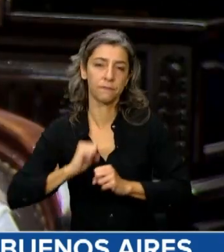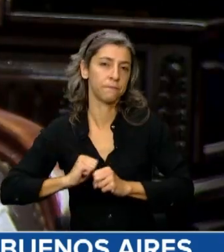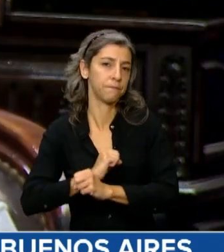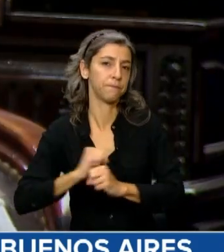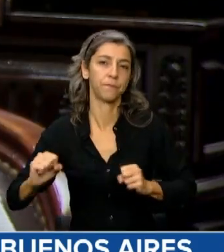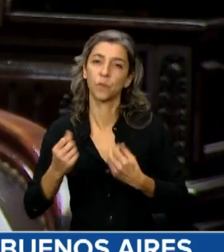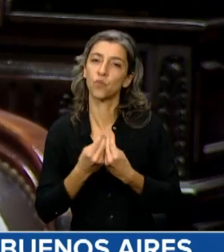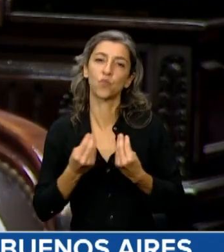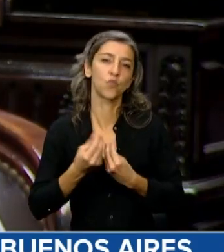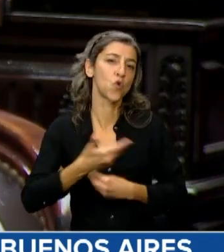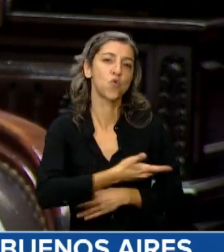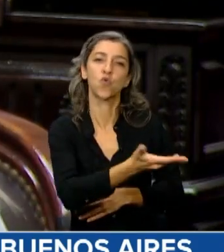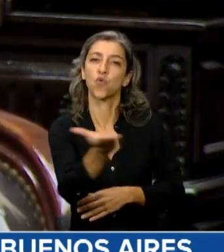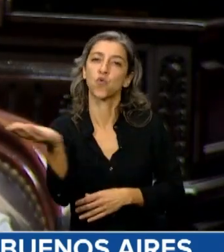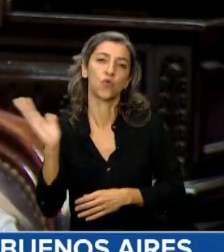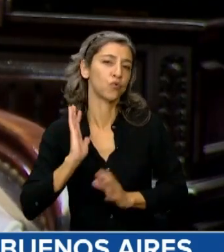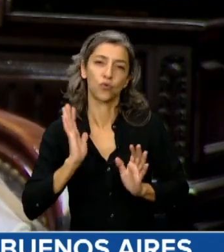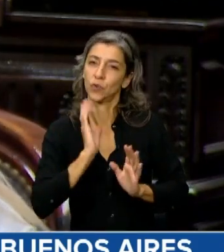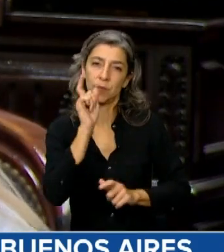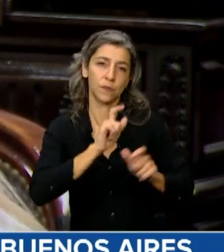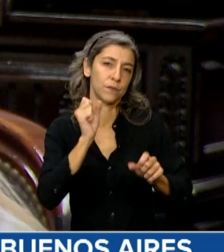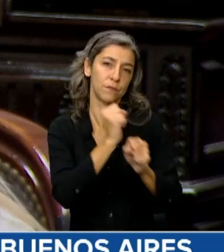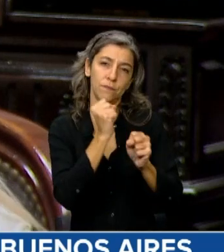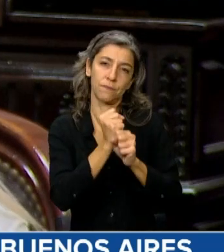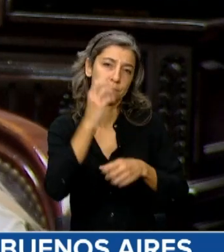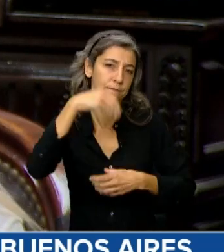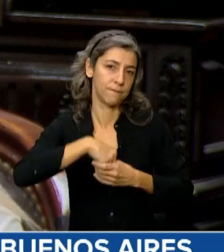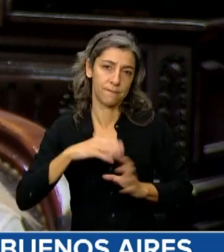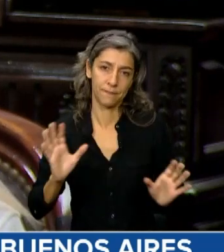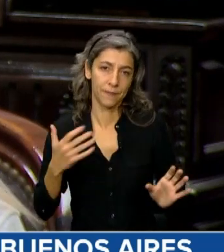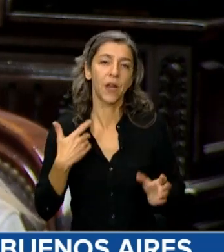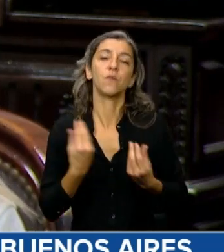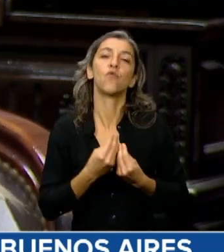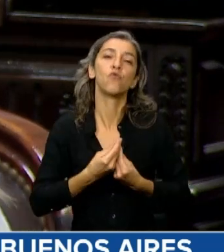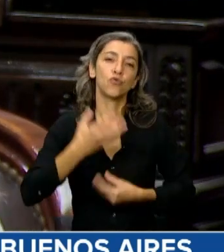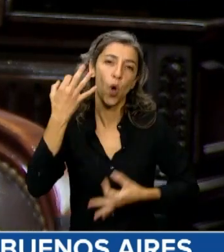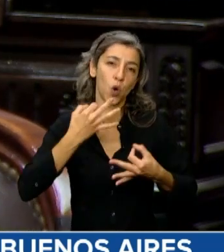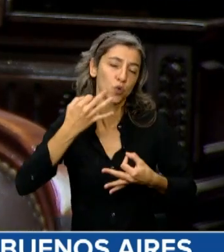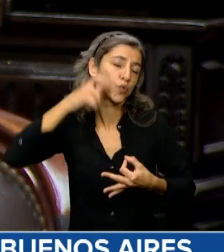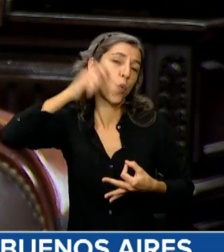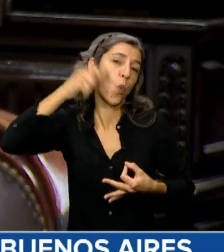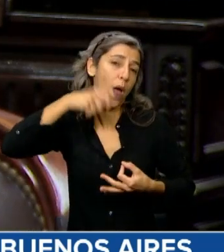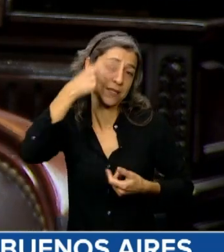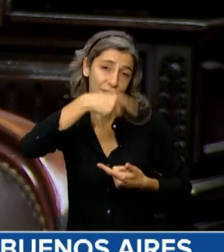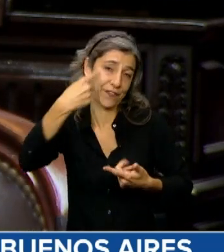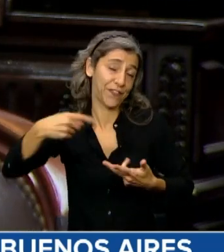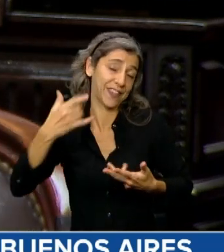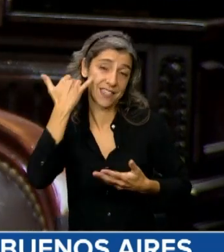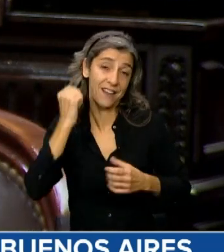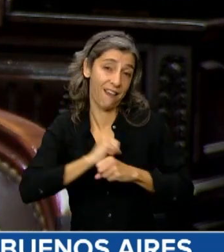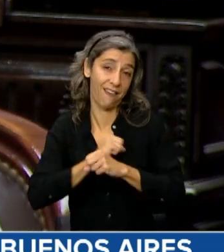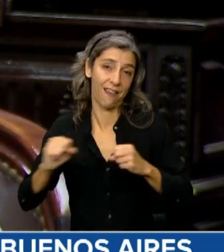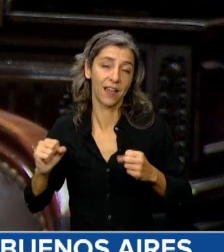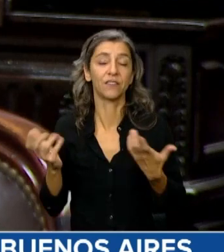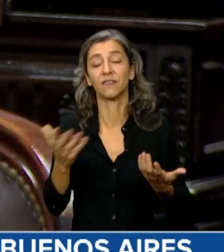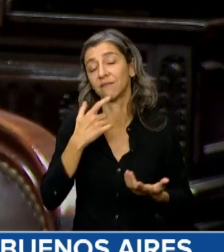por muchos funcionarios a lo largo de muchos años, varios magistrados. ¿Es cierto que la justicia funciona